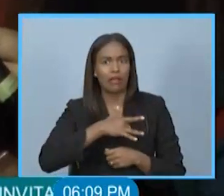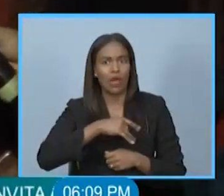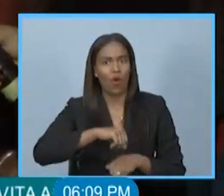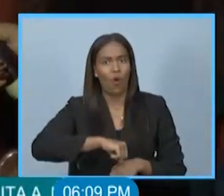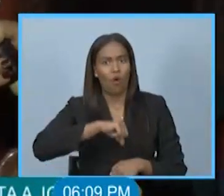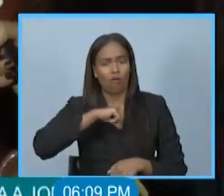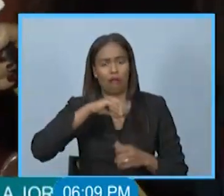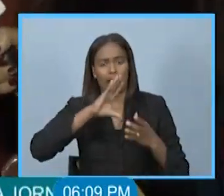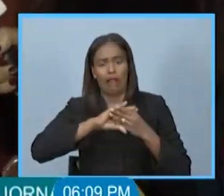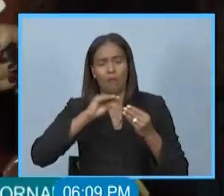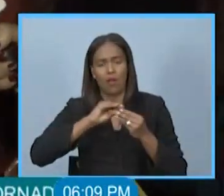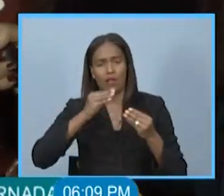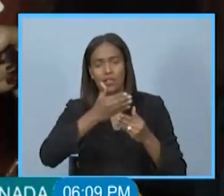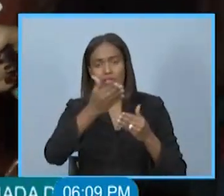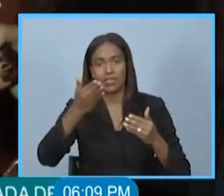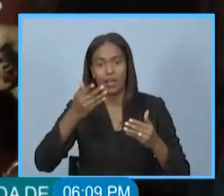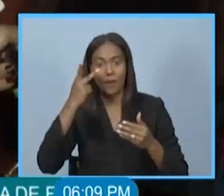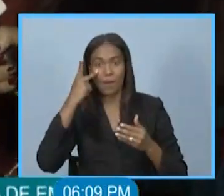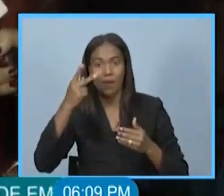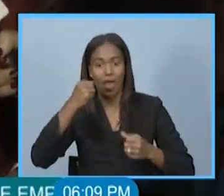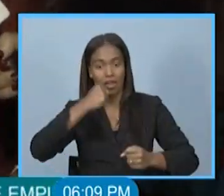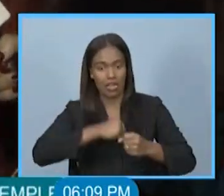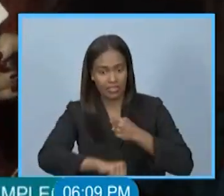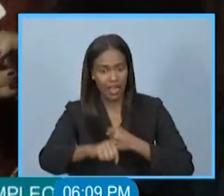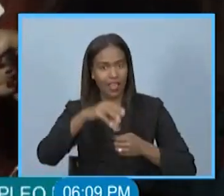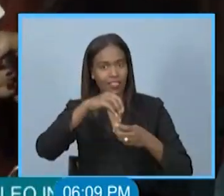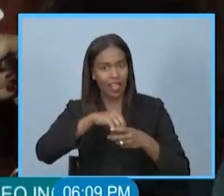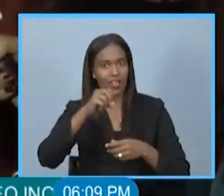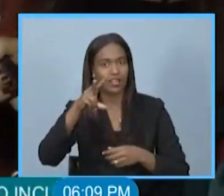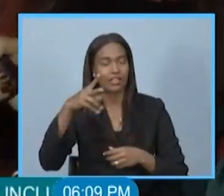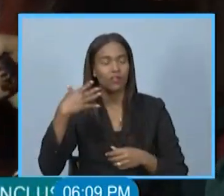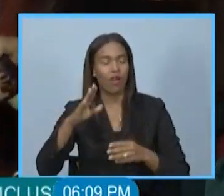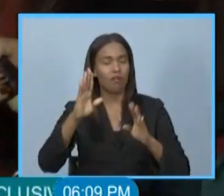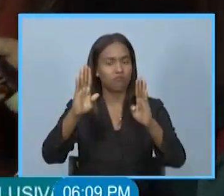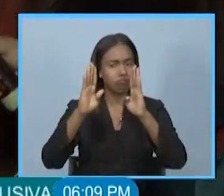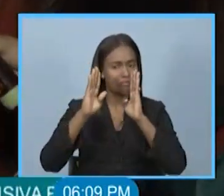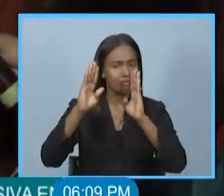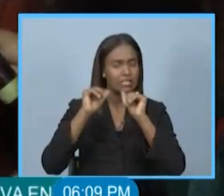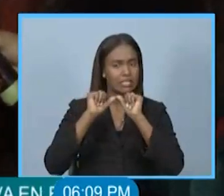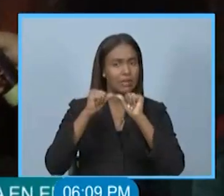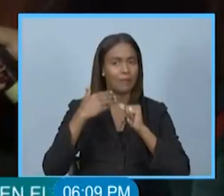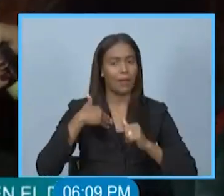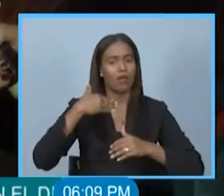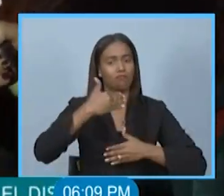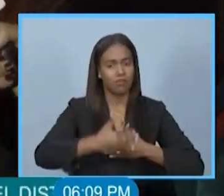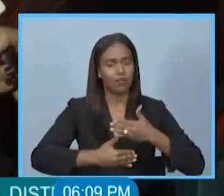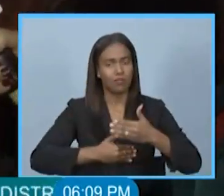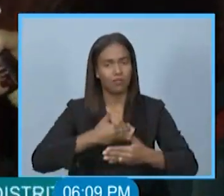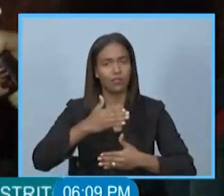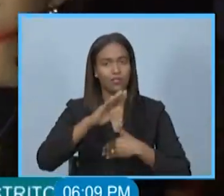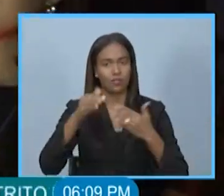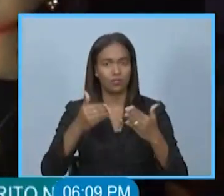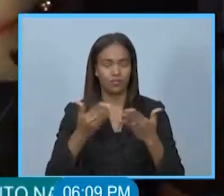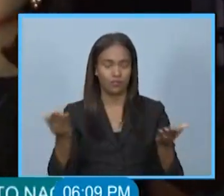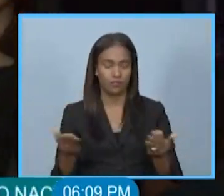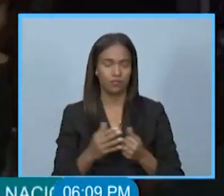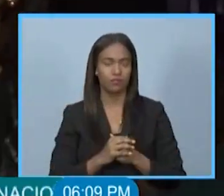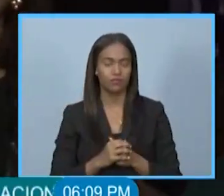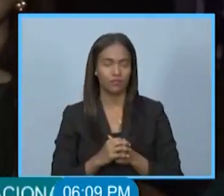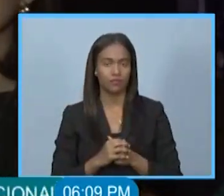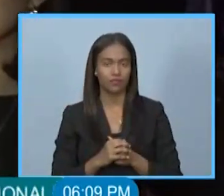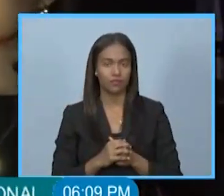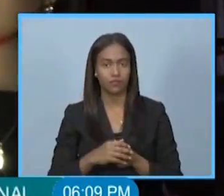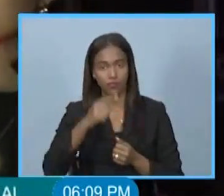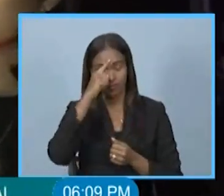hablarles a esa comunidad que me vio nacer en la televisión Por supuesto que le ha dado seguimiento a mi paso en todo lo que he hecho en la televisión del